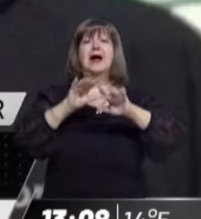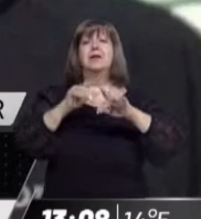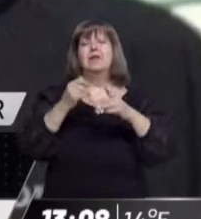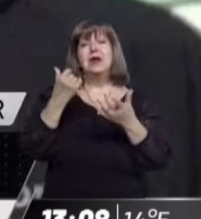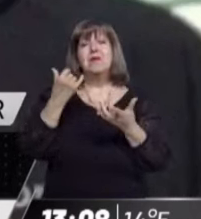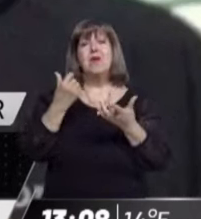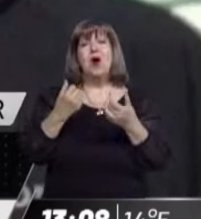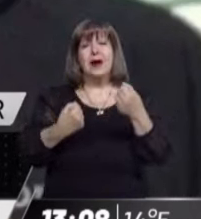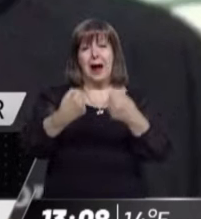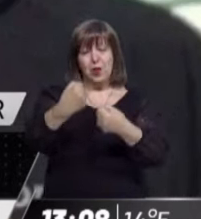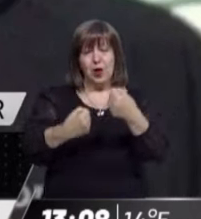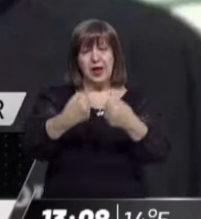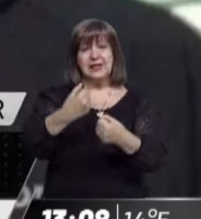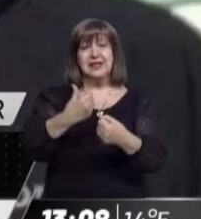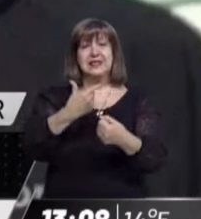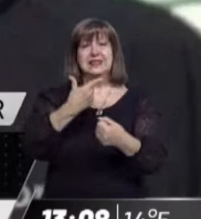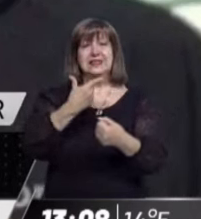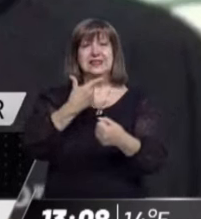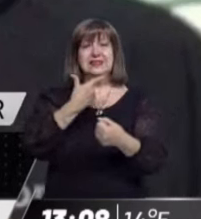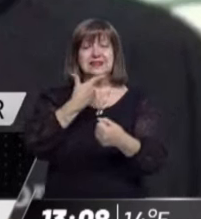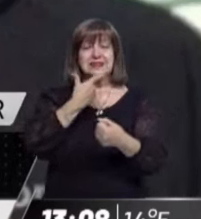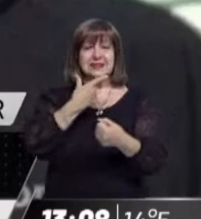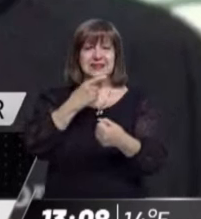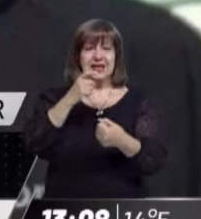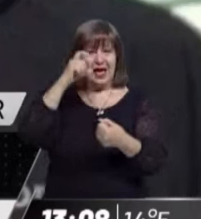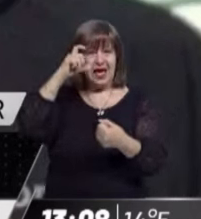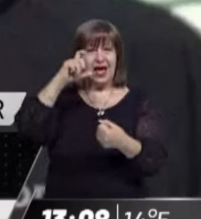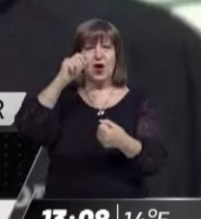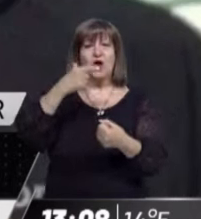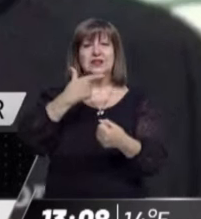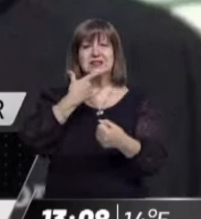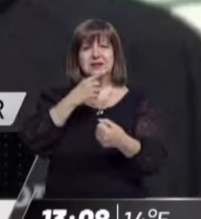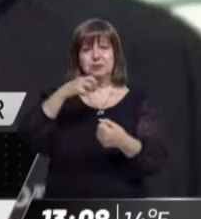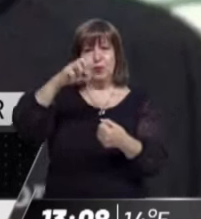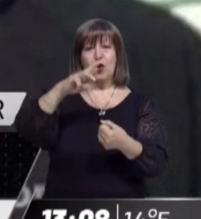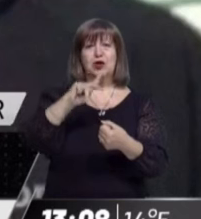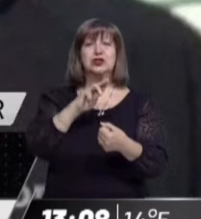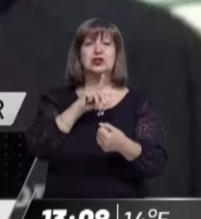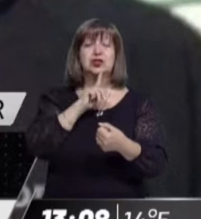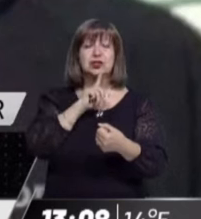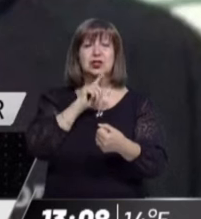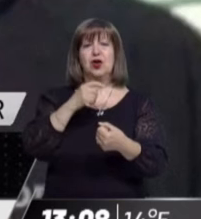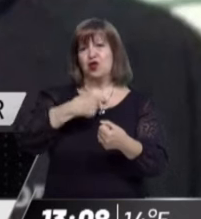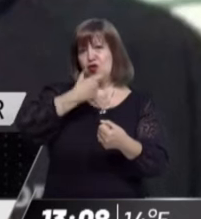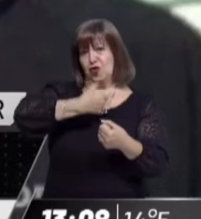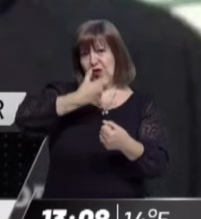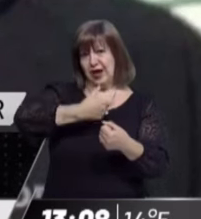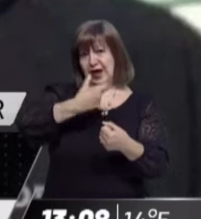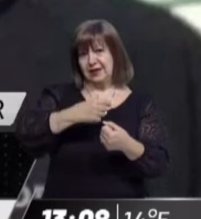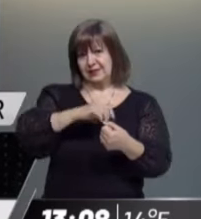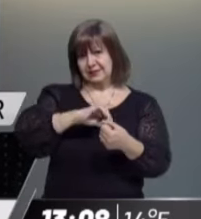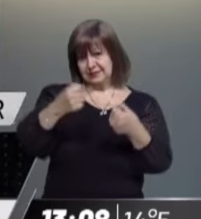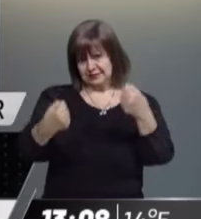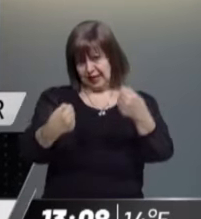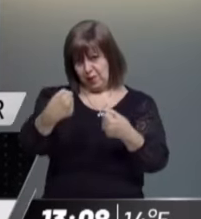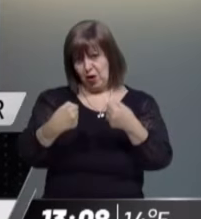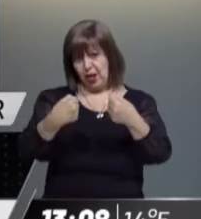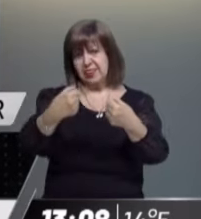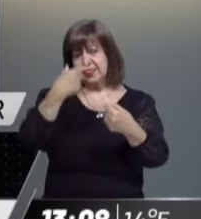aún así siguió haciéndolo la futura audiencia judicial de prisión preventiva va a ser para saber si está en